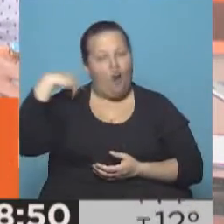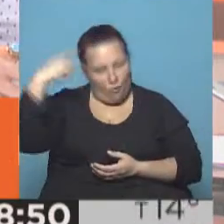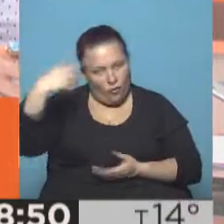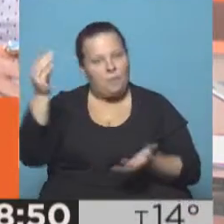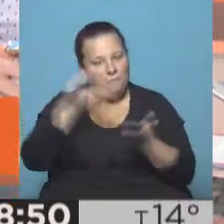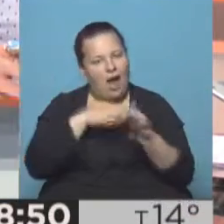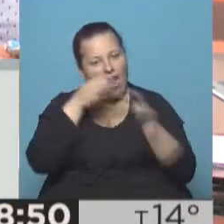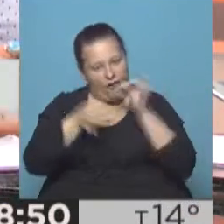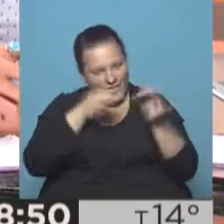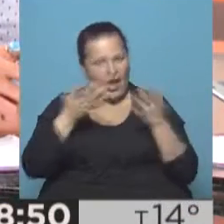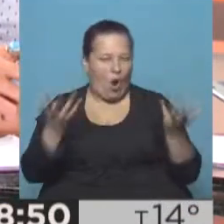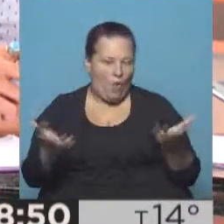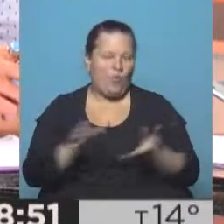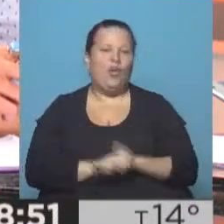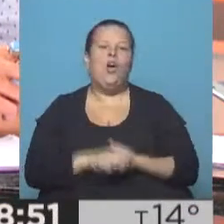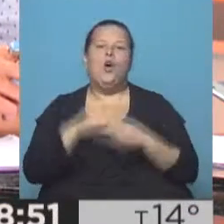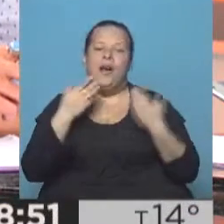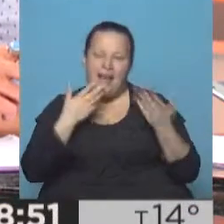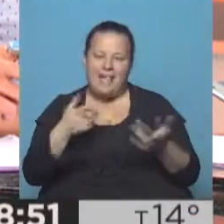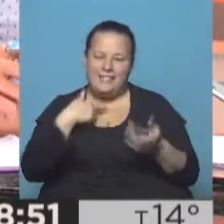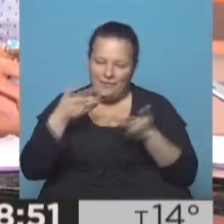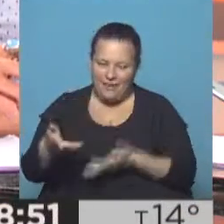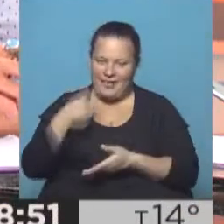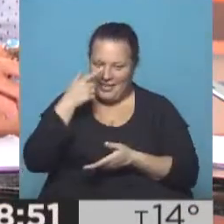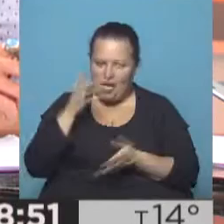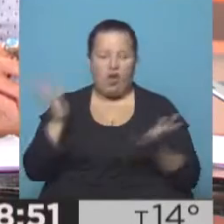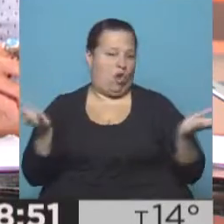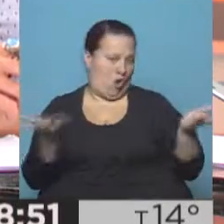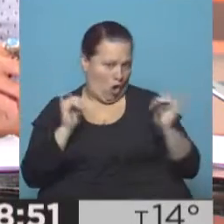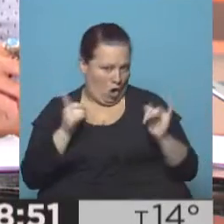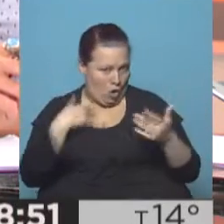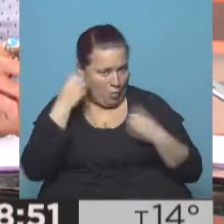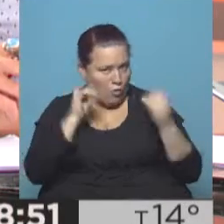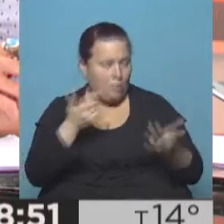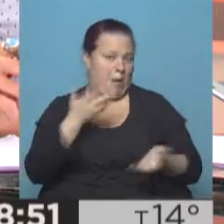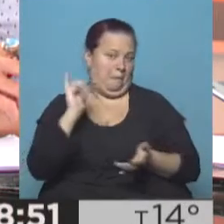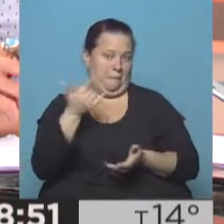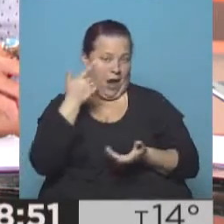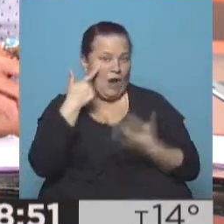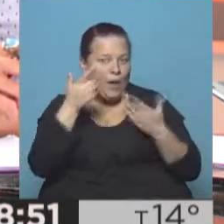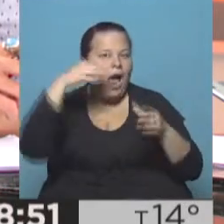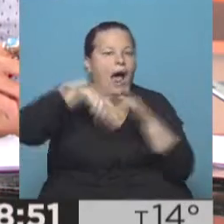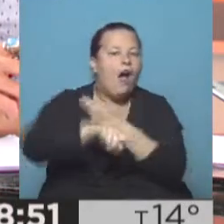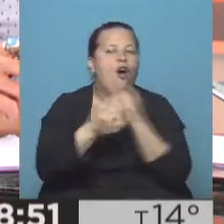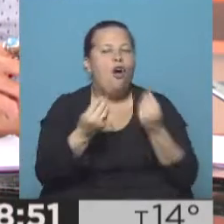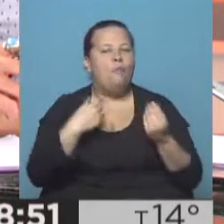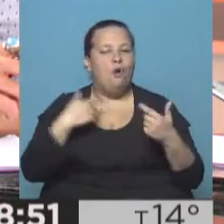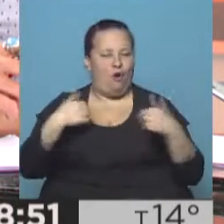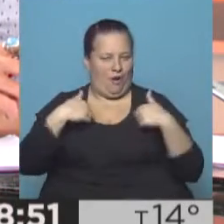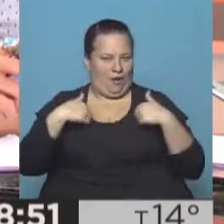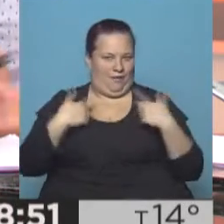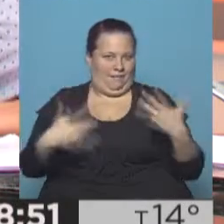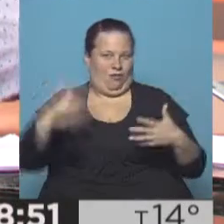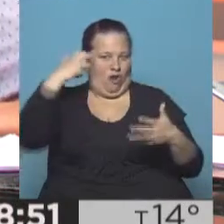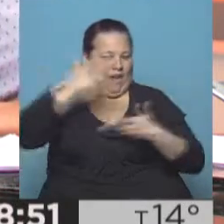vamos a seguir charlando, obviamente, porque por favor, porque nada mejor que ver por dentro nuestro